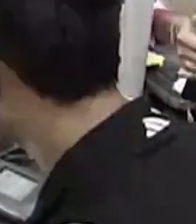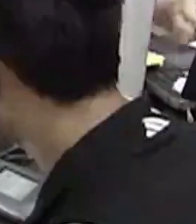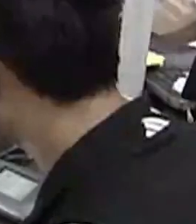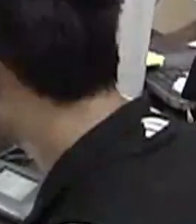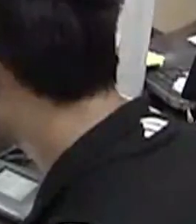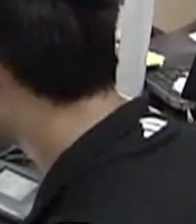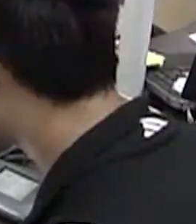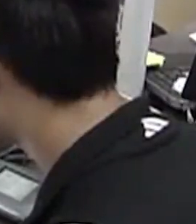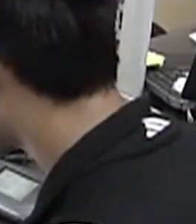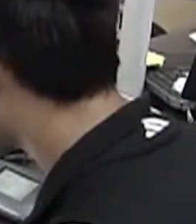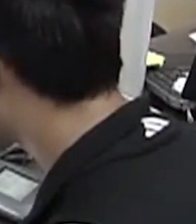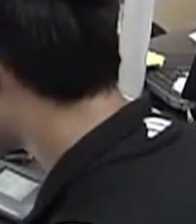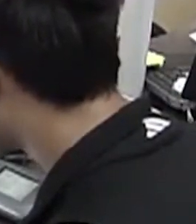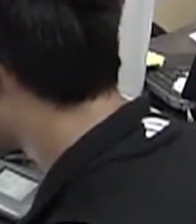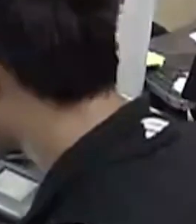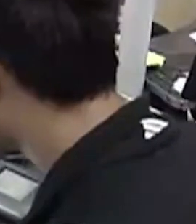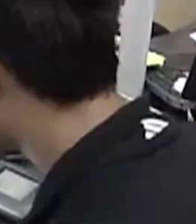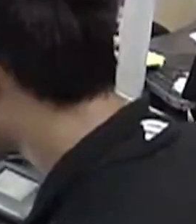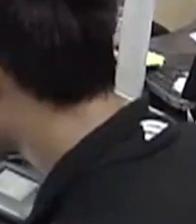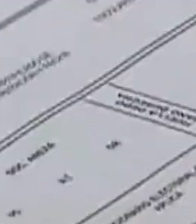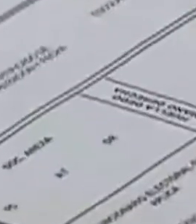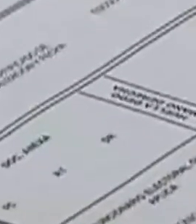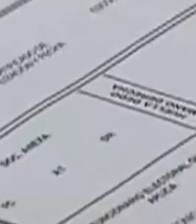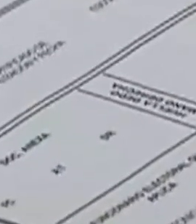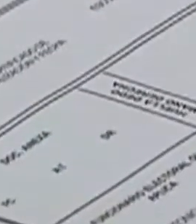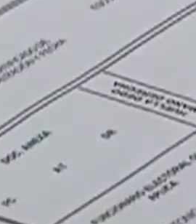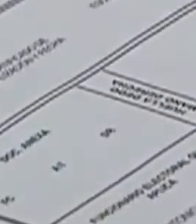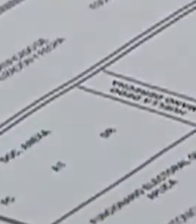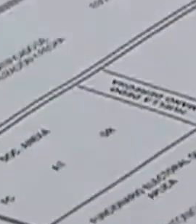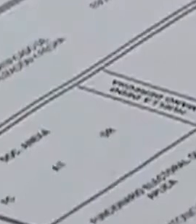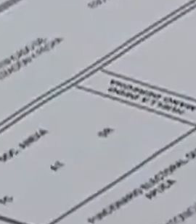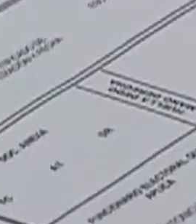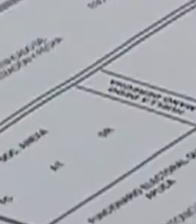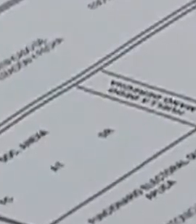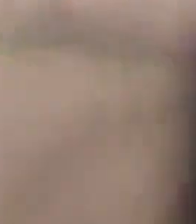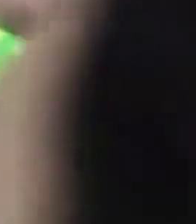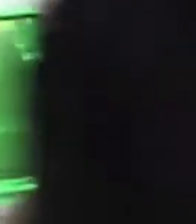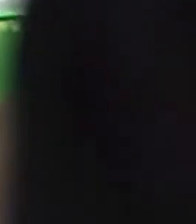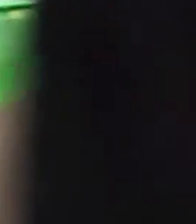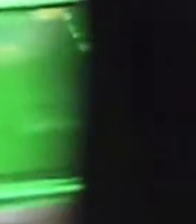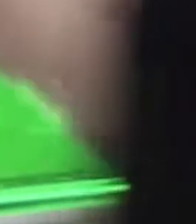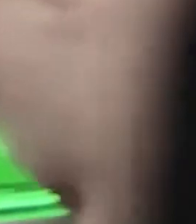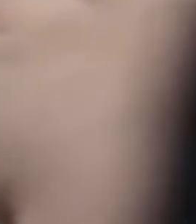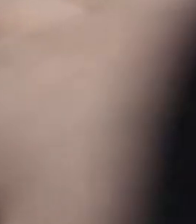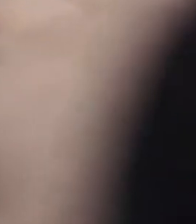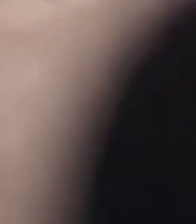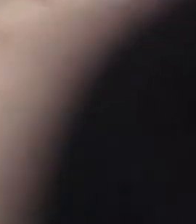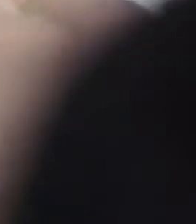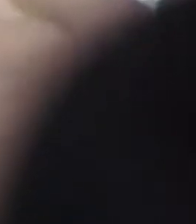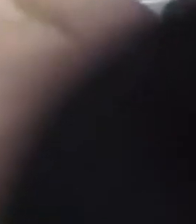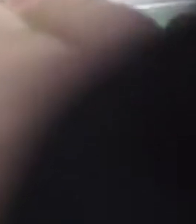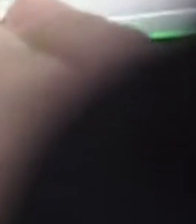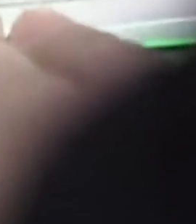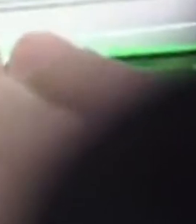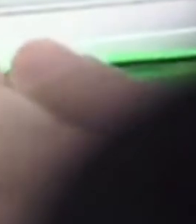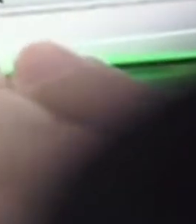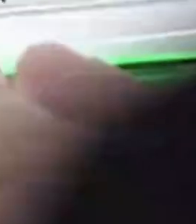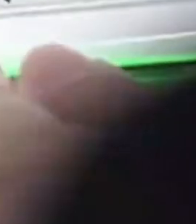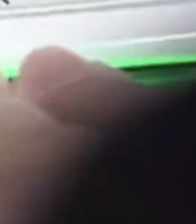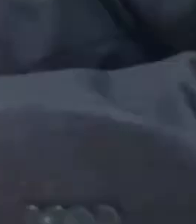En México se registran anualmente cerca de 100.000 reclamaciones de fraude. Gran parte se relaciona con casos de robo